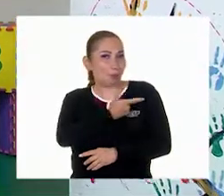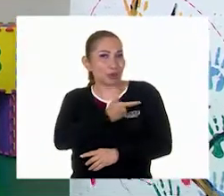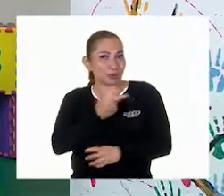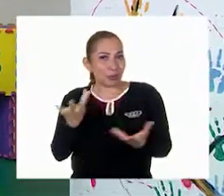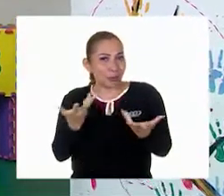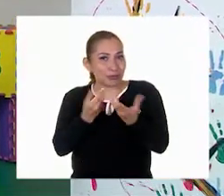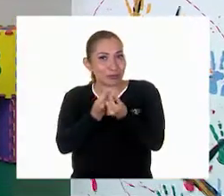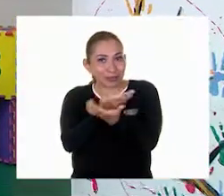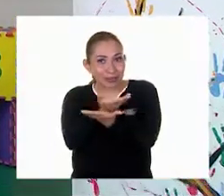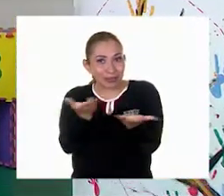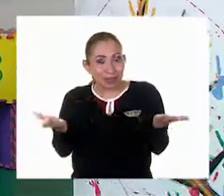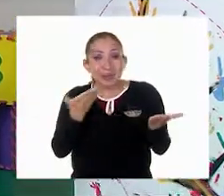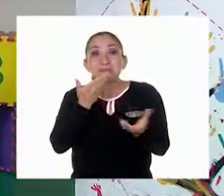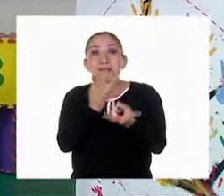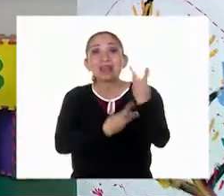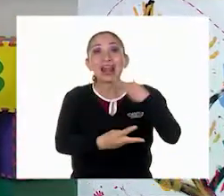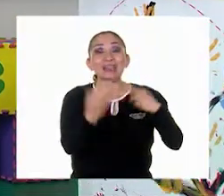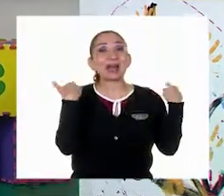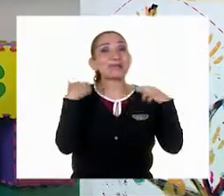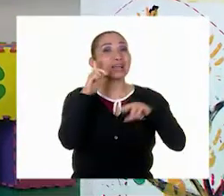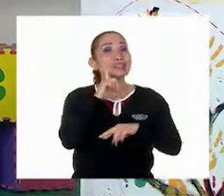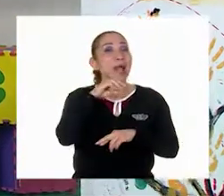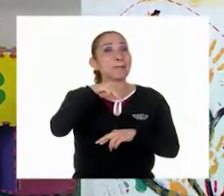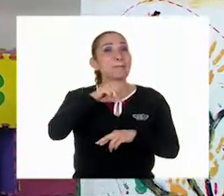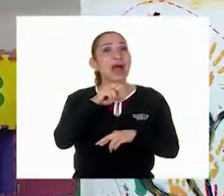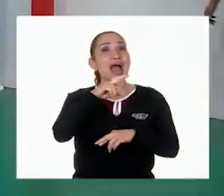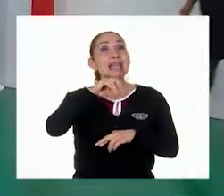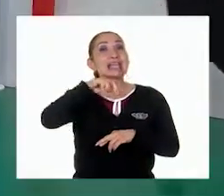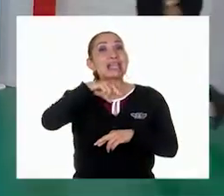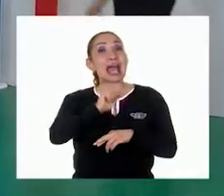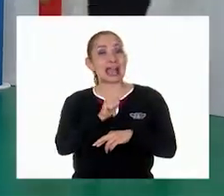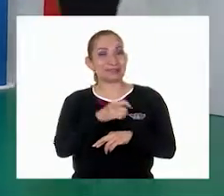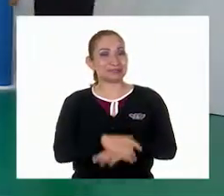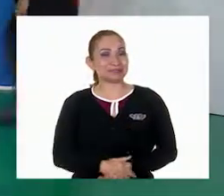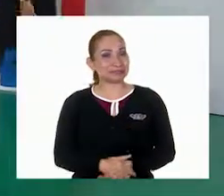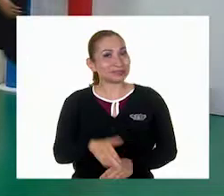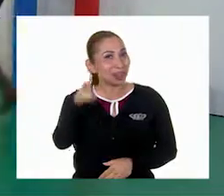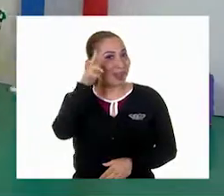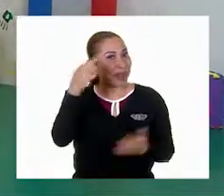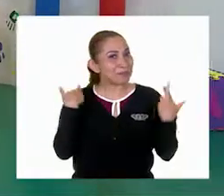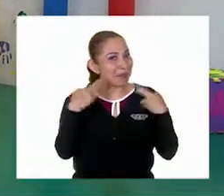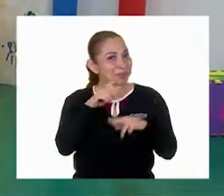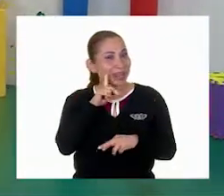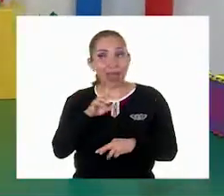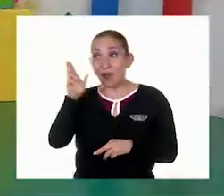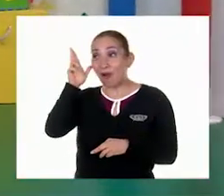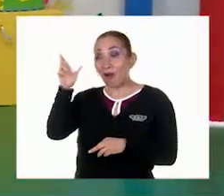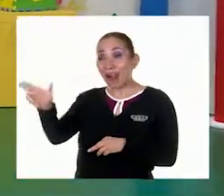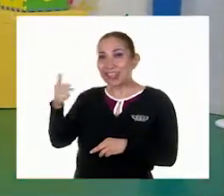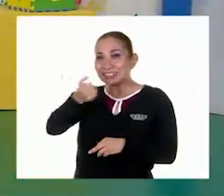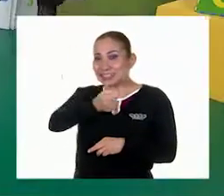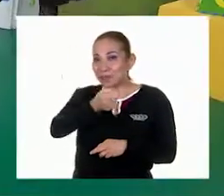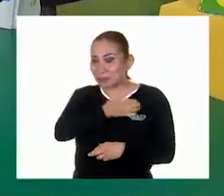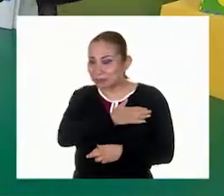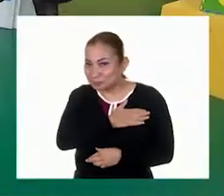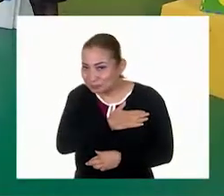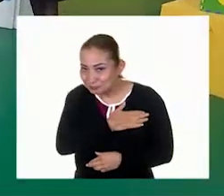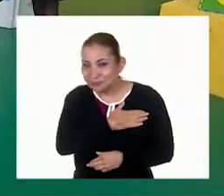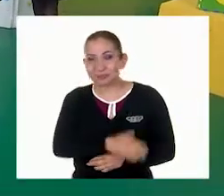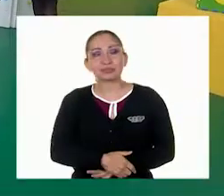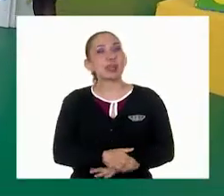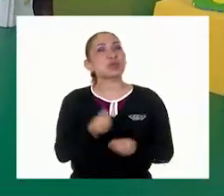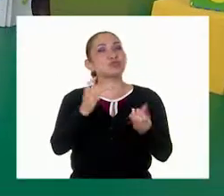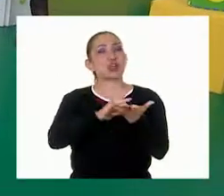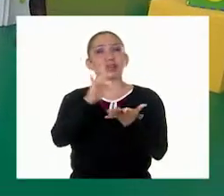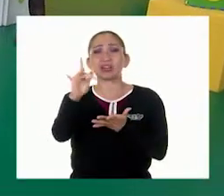con ustedes y vamos a darle la bienvenida a la maestra Marina, que pase al salón de clases, por favor. Hola, maestra Marina. Hola, Eric, te saludo de corazón.